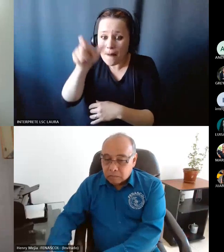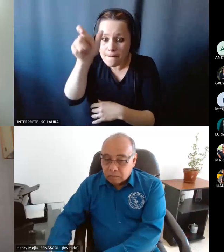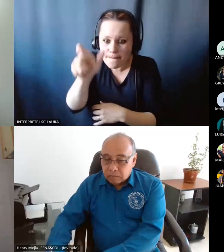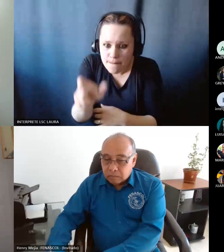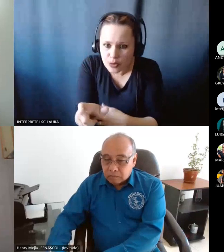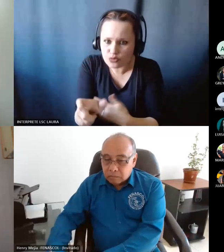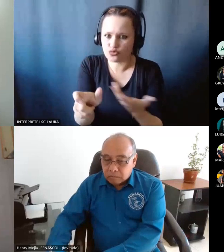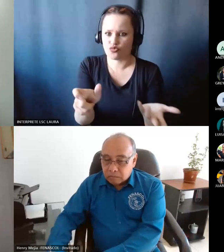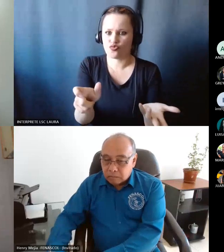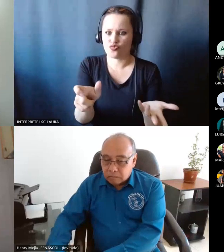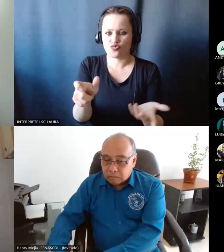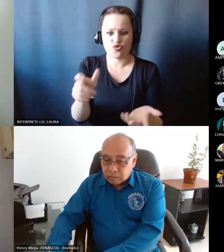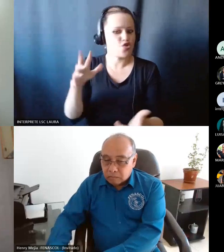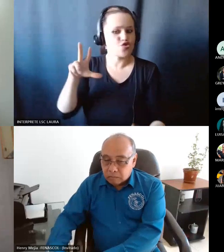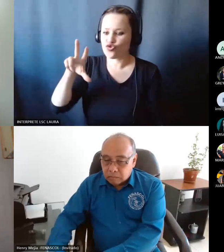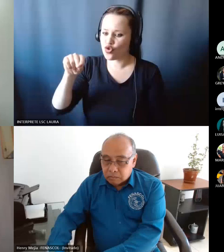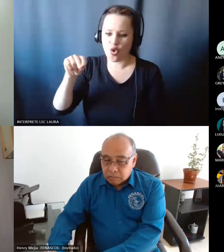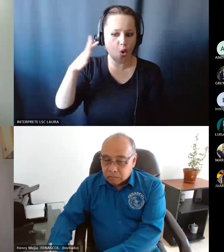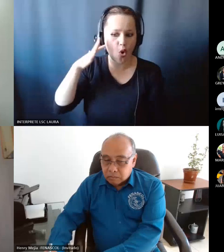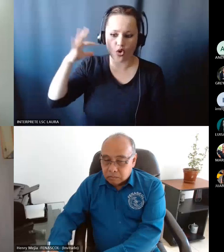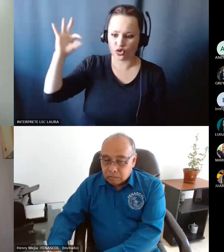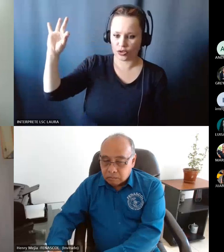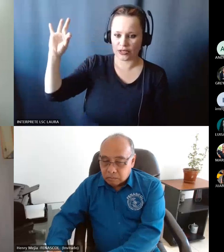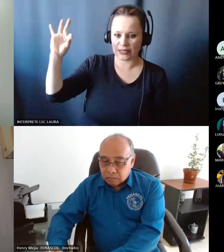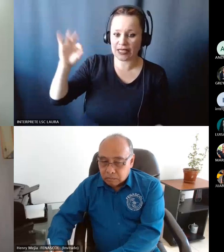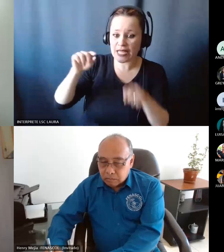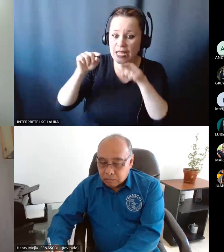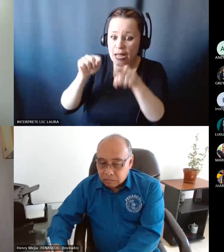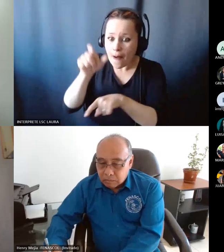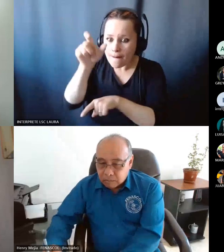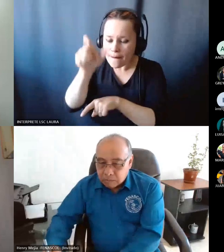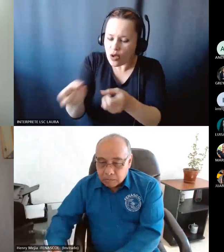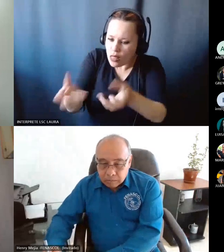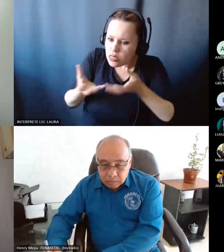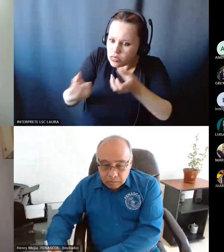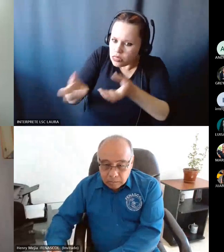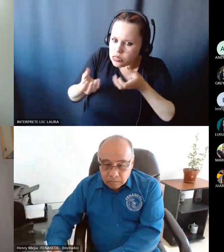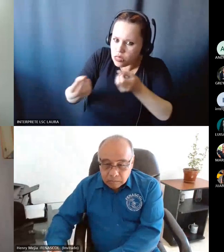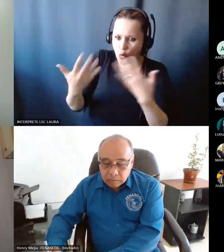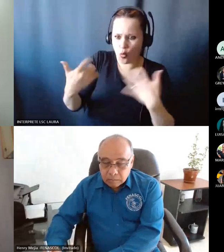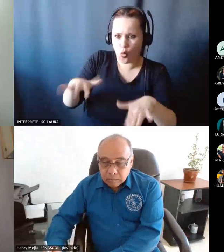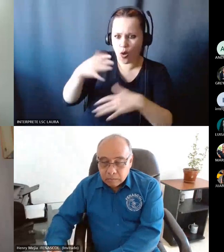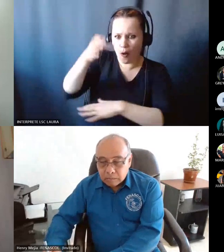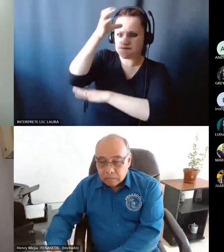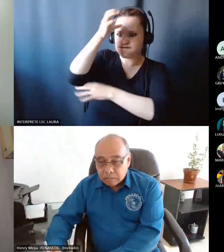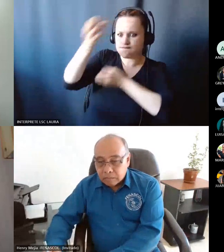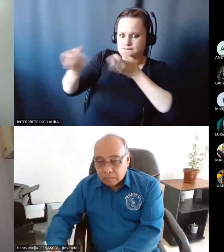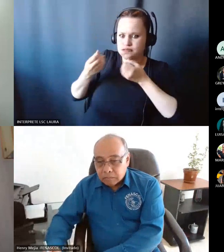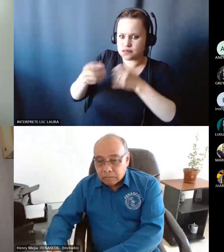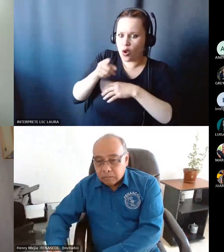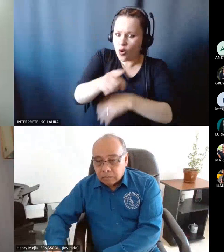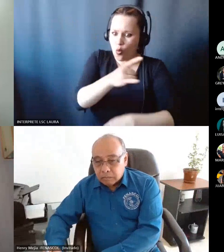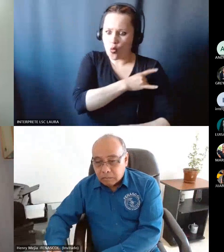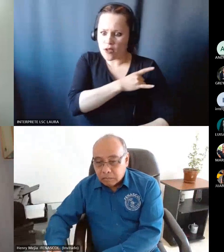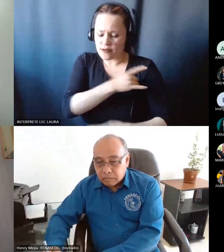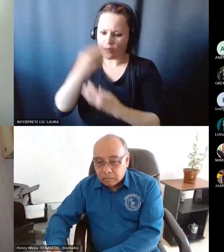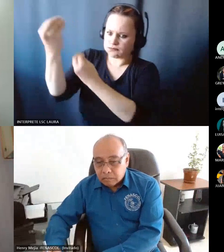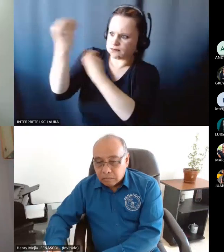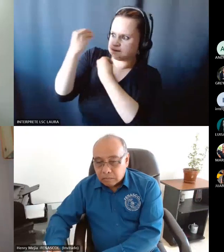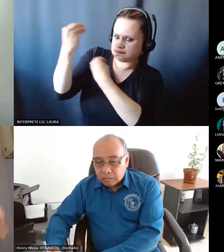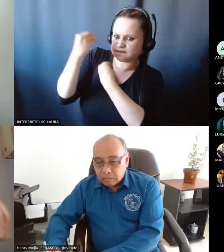persona no oyente que tiene mucho por dar muchos conocimientos que se preparó en una universidad